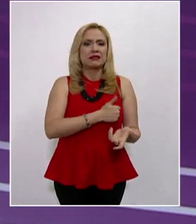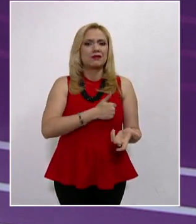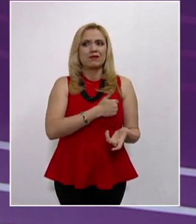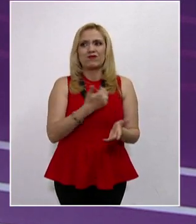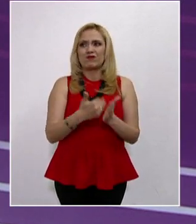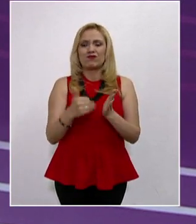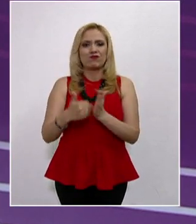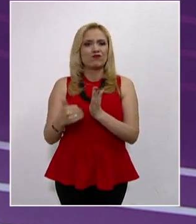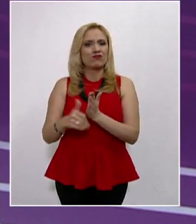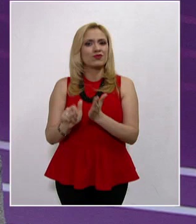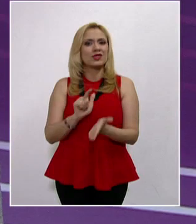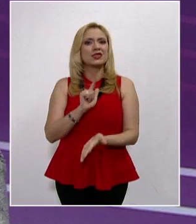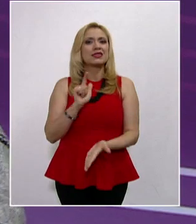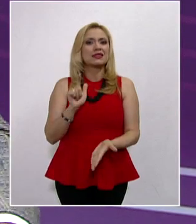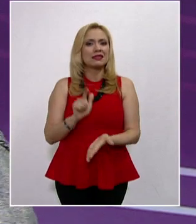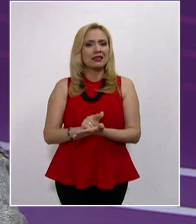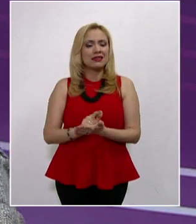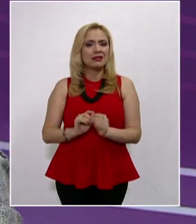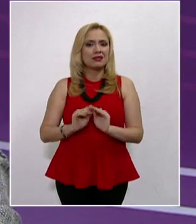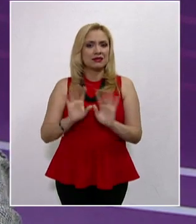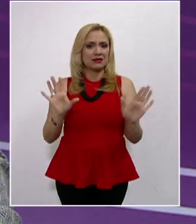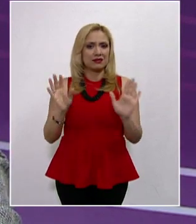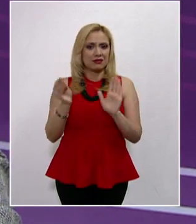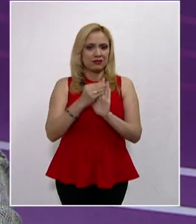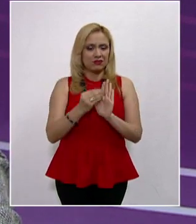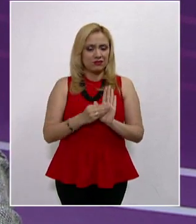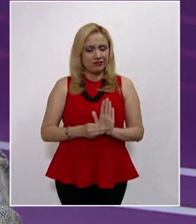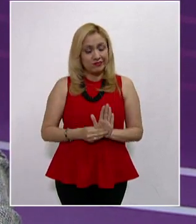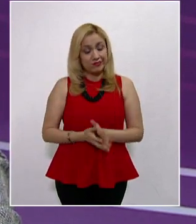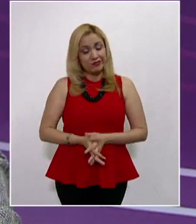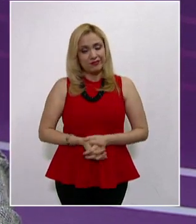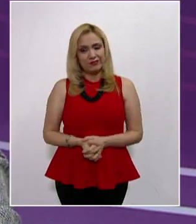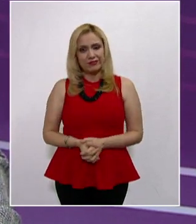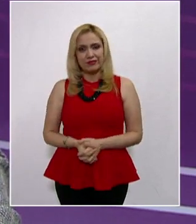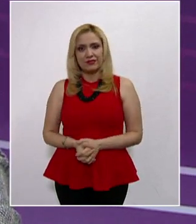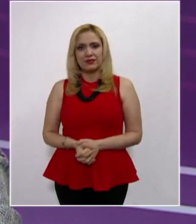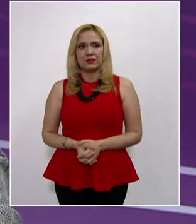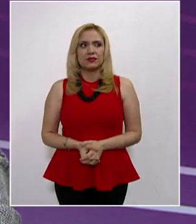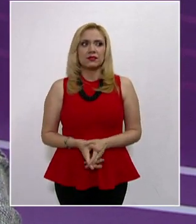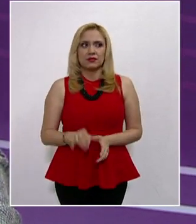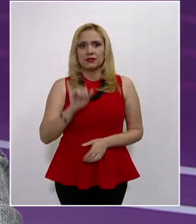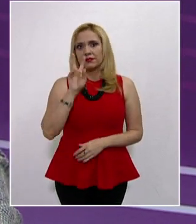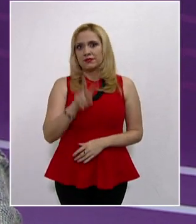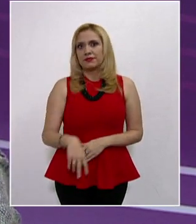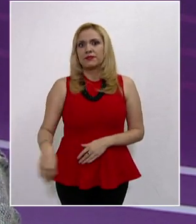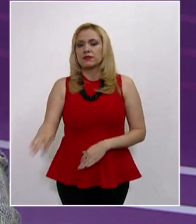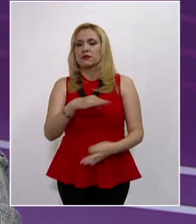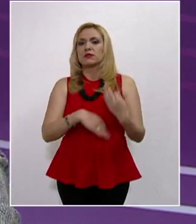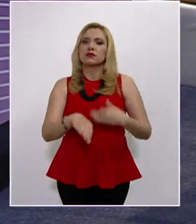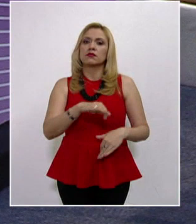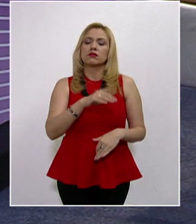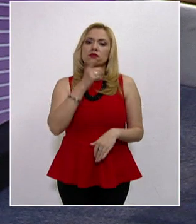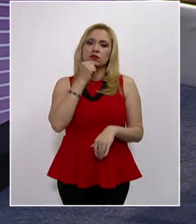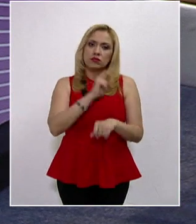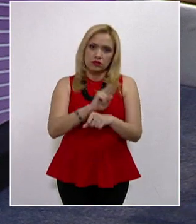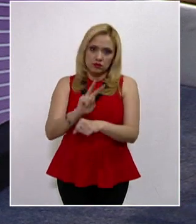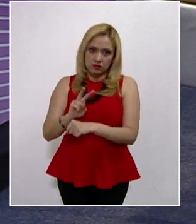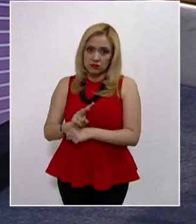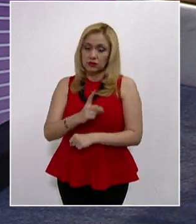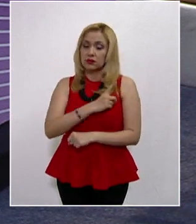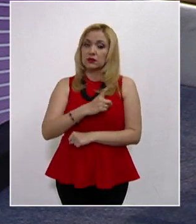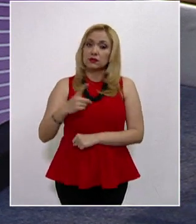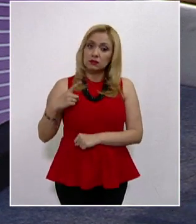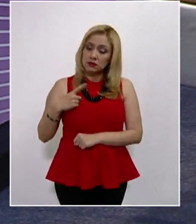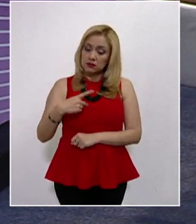leyes que se crearon alrededor de la Guardia Nacional. Claro, no todas nuestras fuerzas de seguridad, pues, como tú dices, tienen que